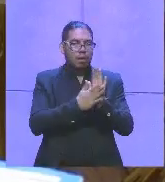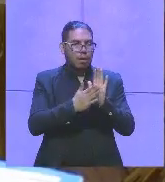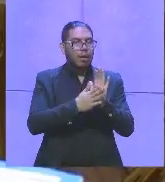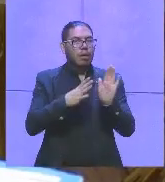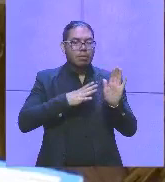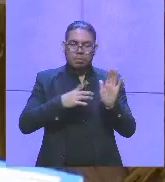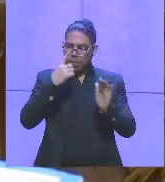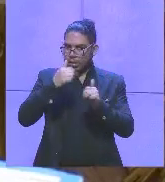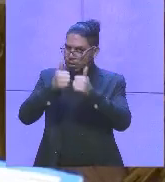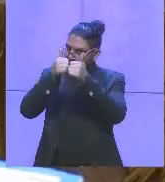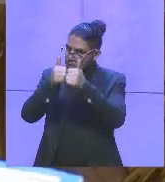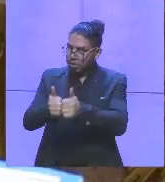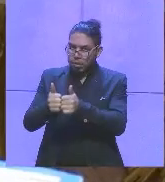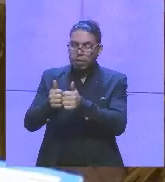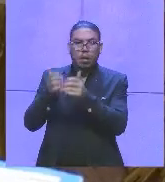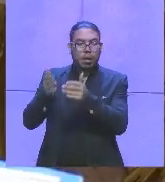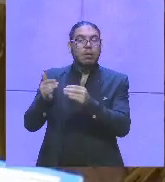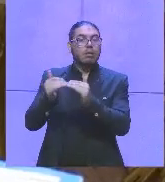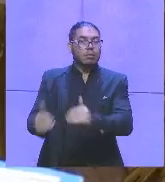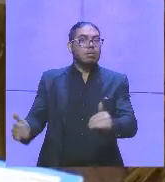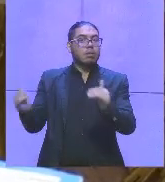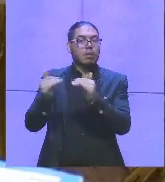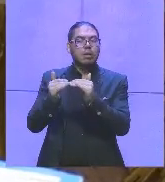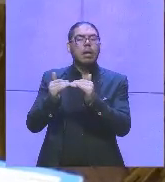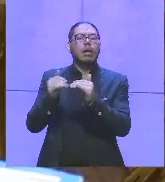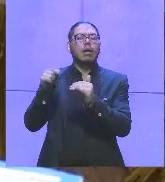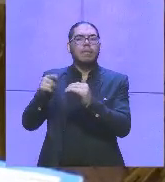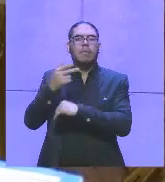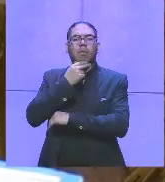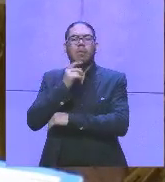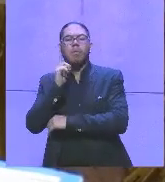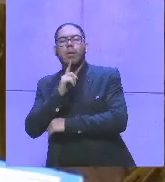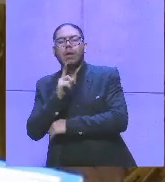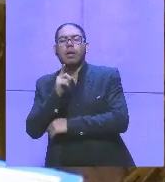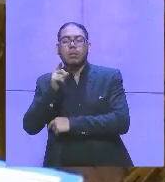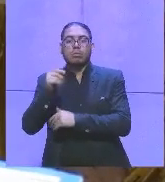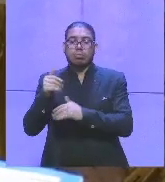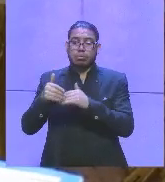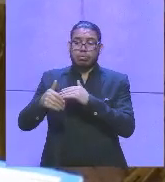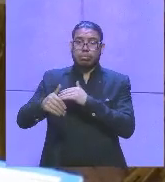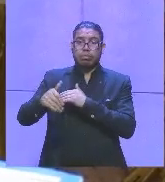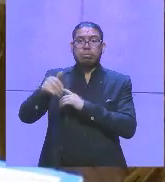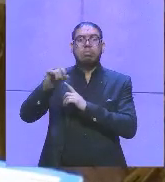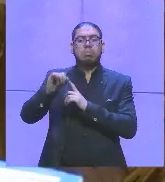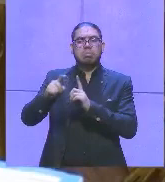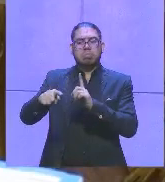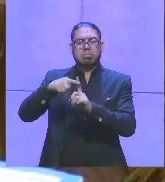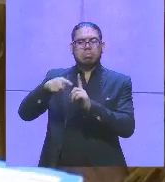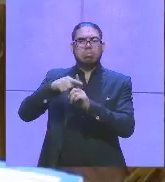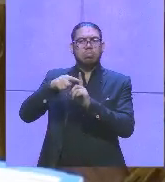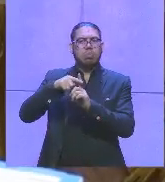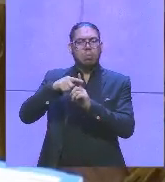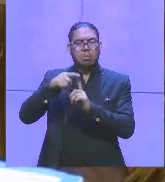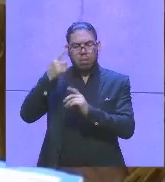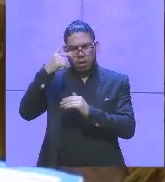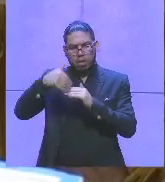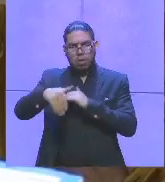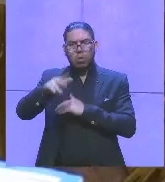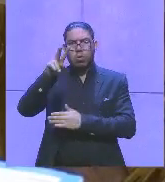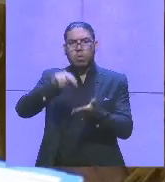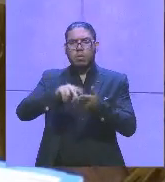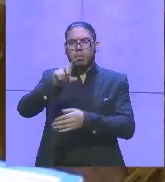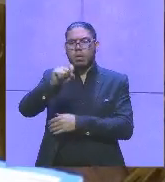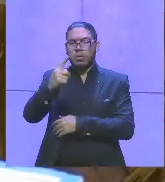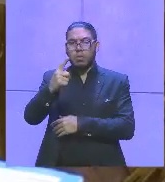dice también que la paridad de género ha tenido un impacto positivo en el proceso electoral mexicano 2021 al aumentar